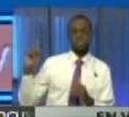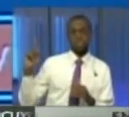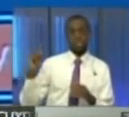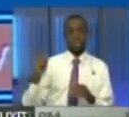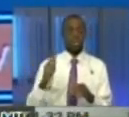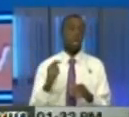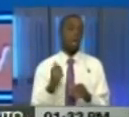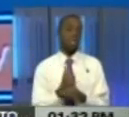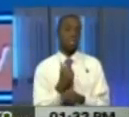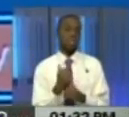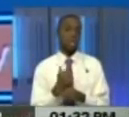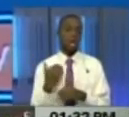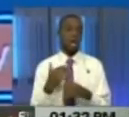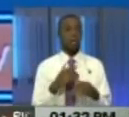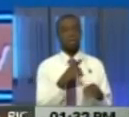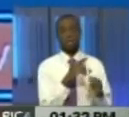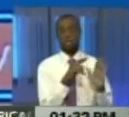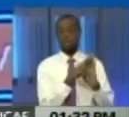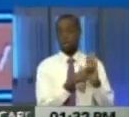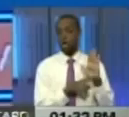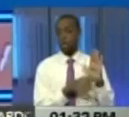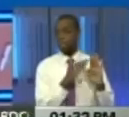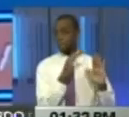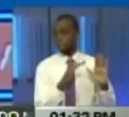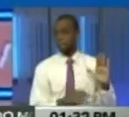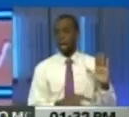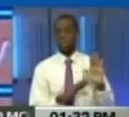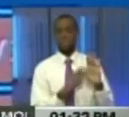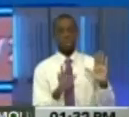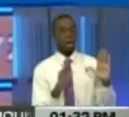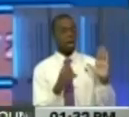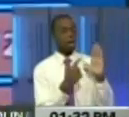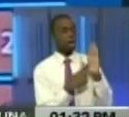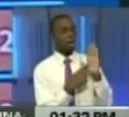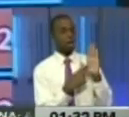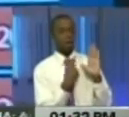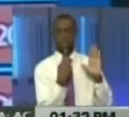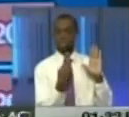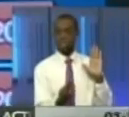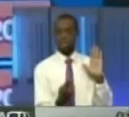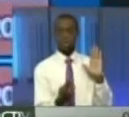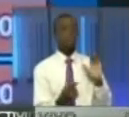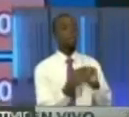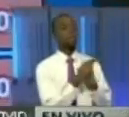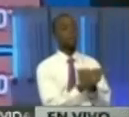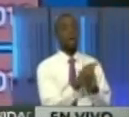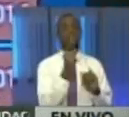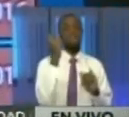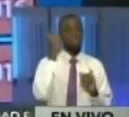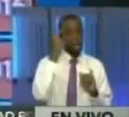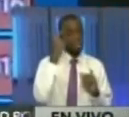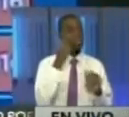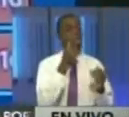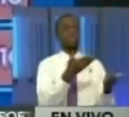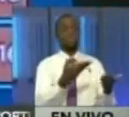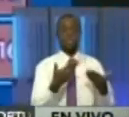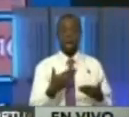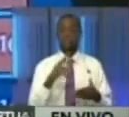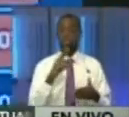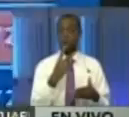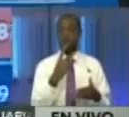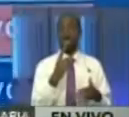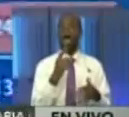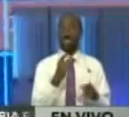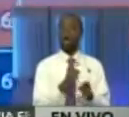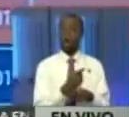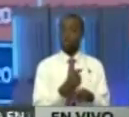está en la norma, que está establecida en la norma, se entrega en la fecha el 2 de agosto y de ahí en